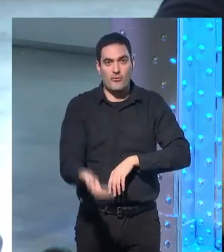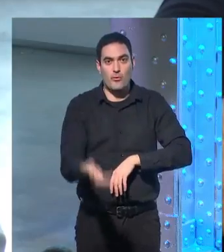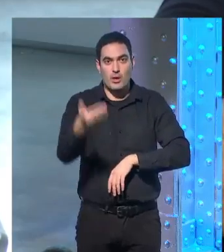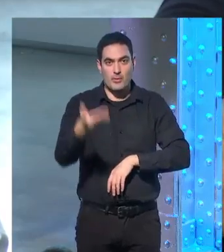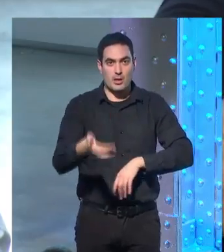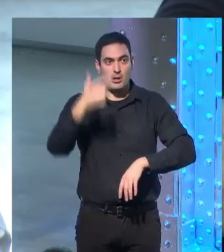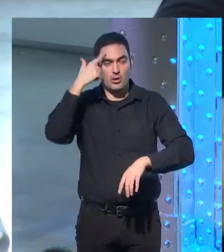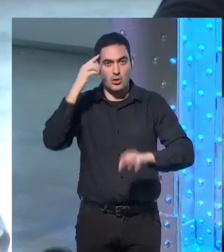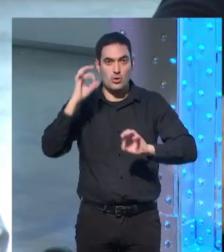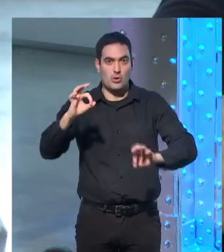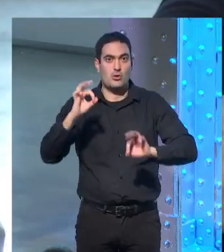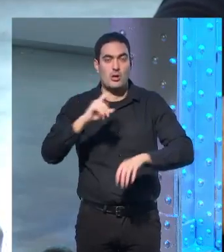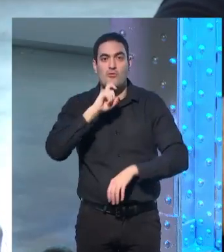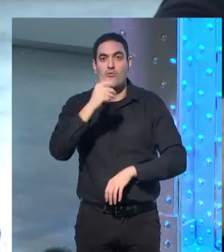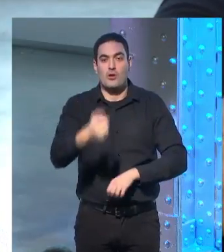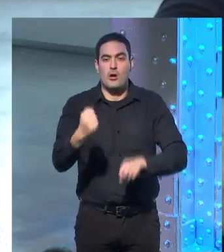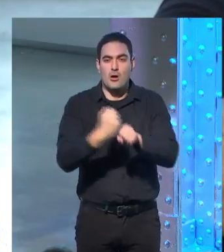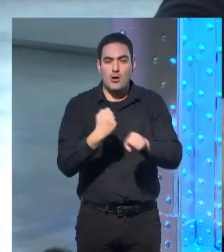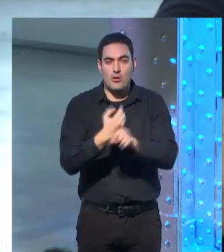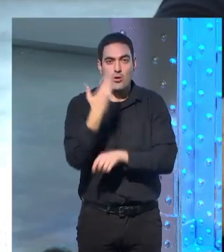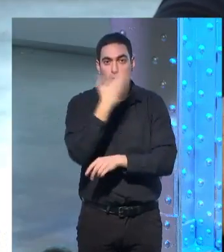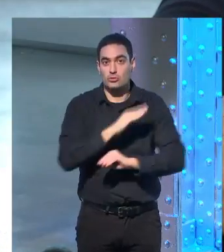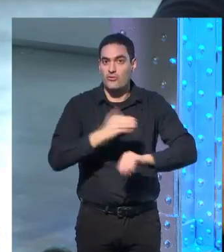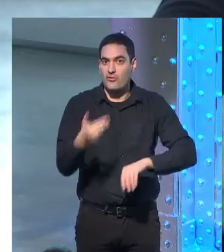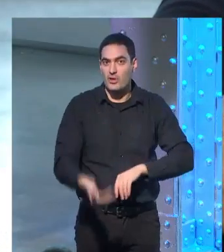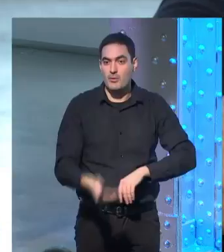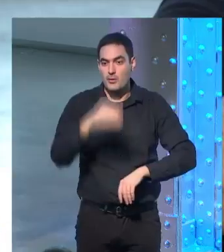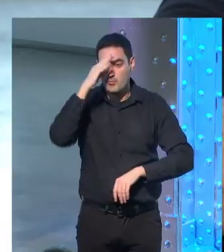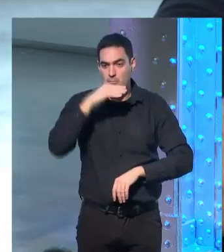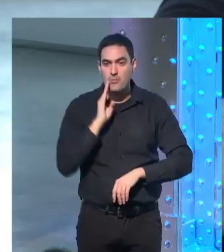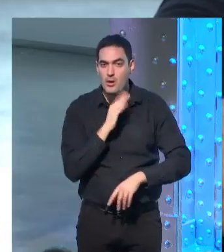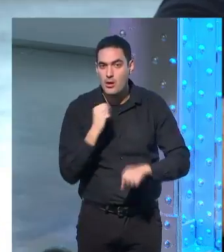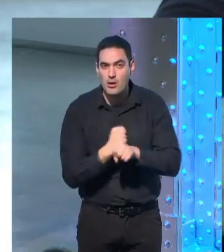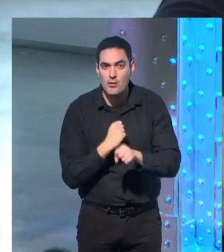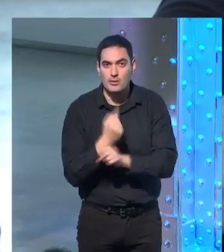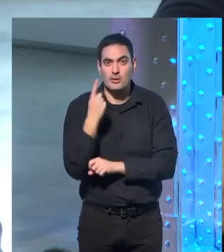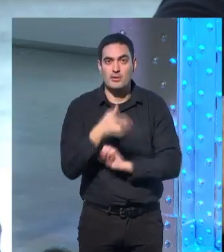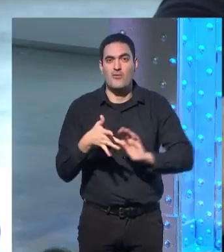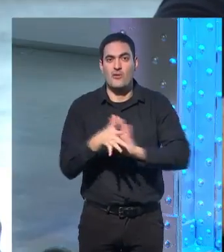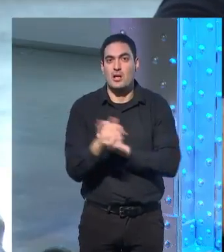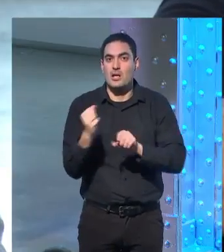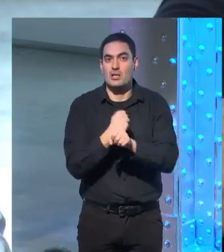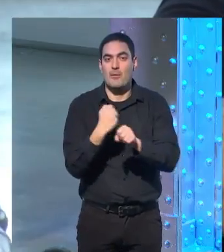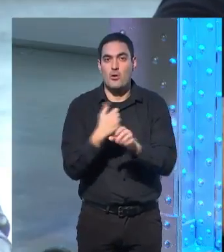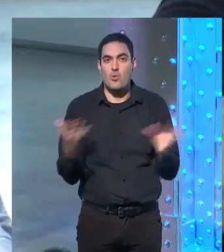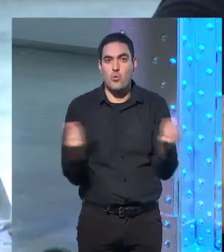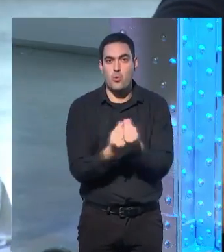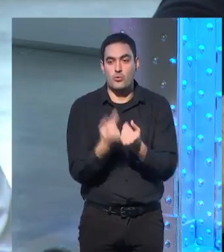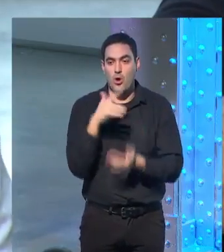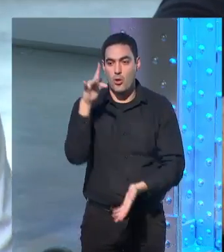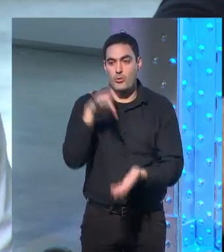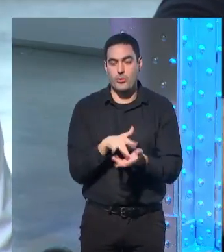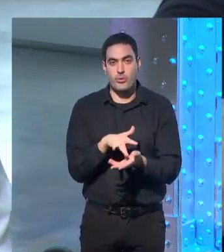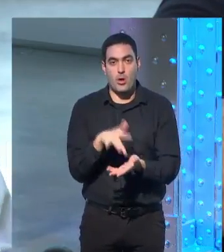ahí, obviamente, es fundamental el trabajo de la escuela y también el trabajo de los padres. Tiene que ser un trabajo conjunto. Hay muchos, a día de